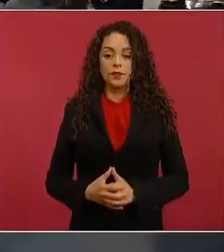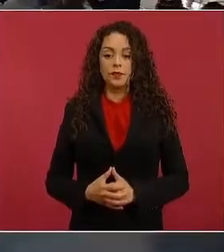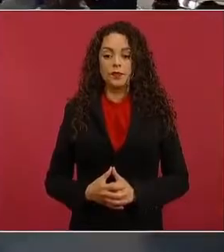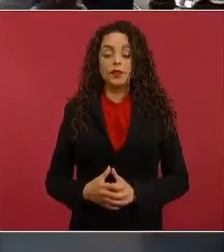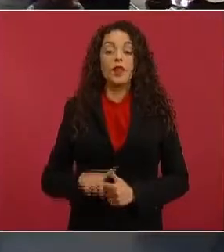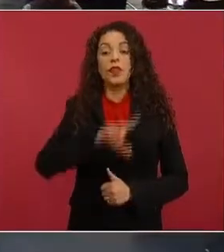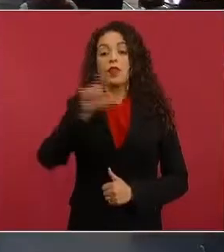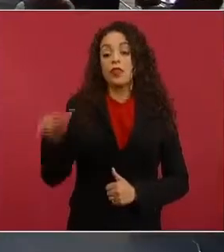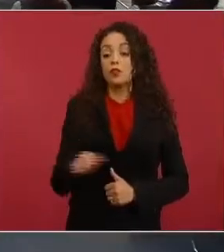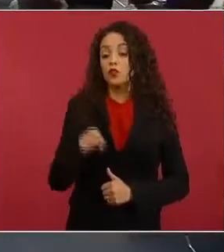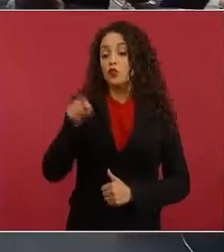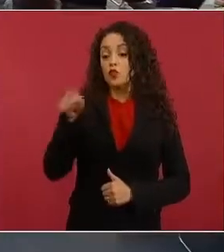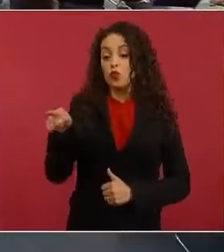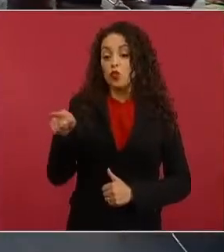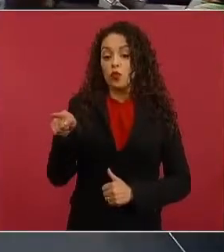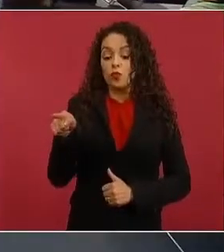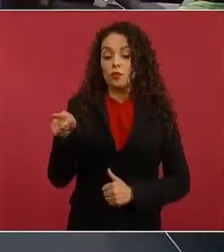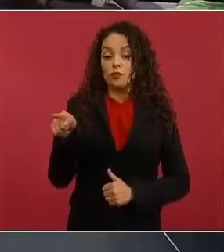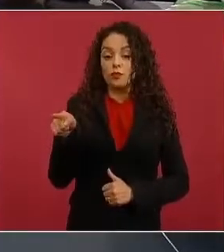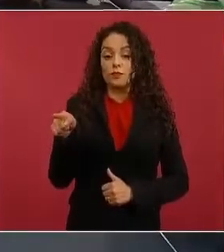Luego tú, para que a ver que nos